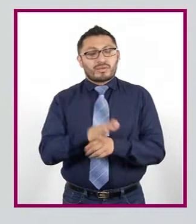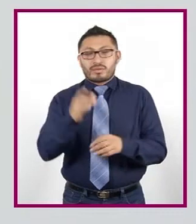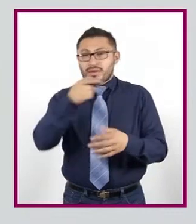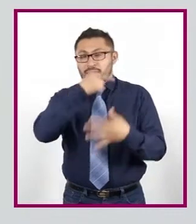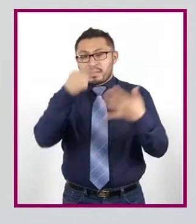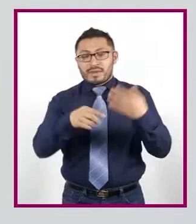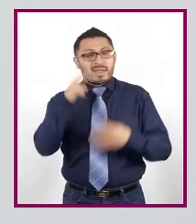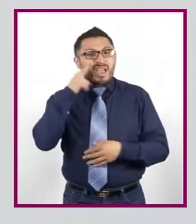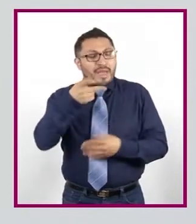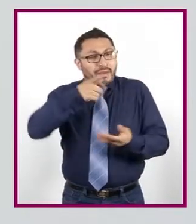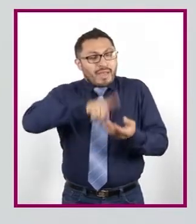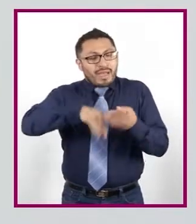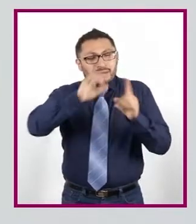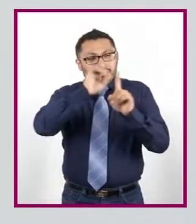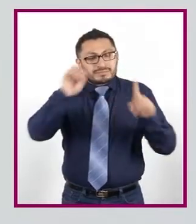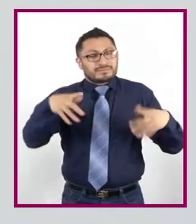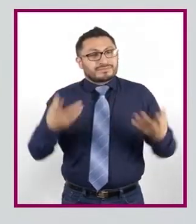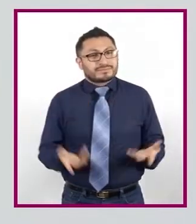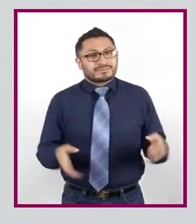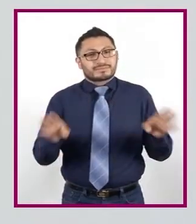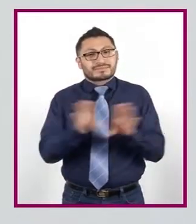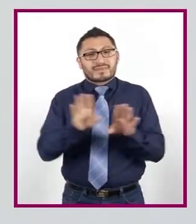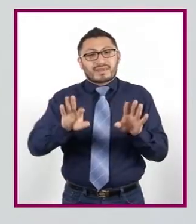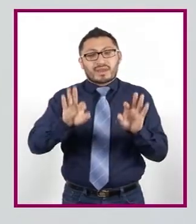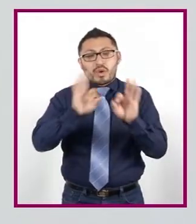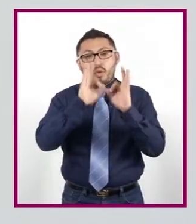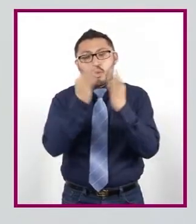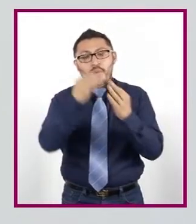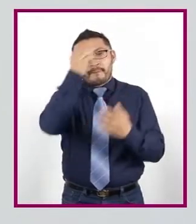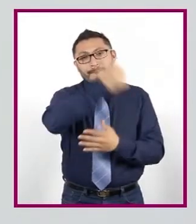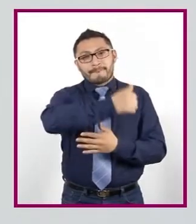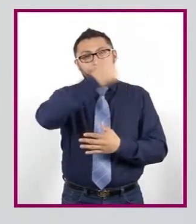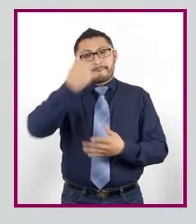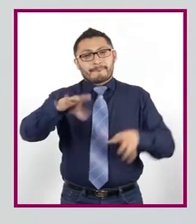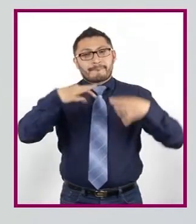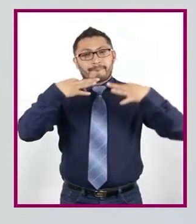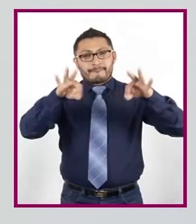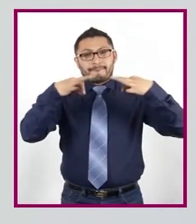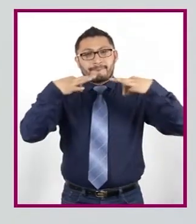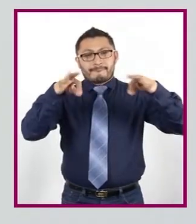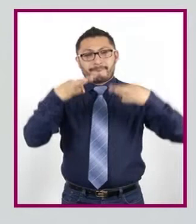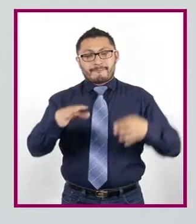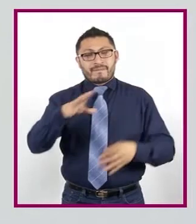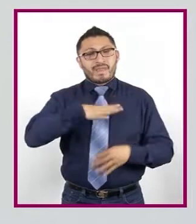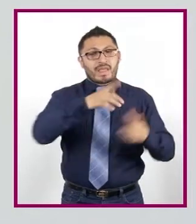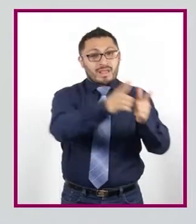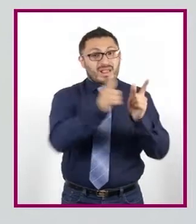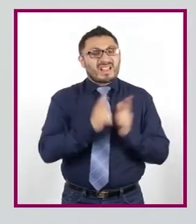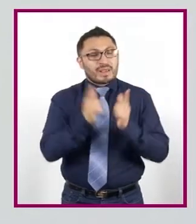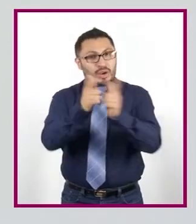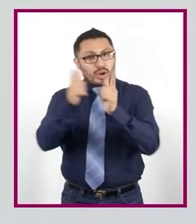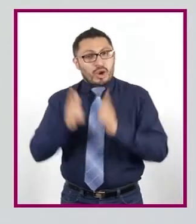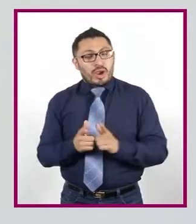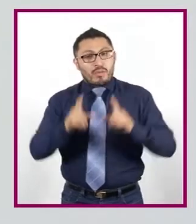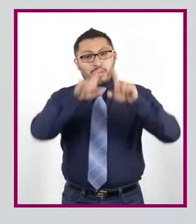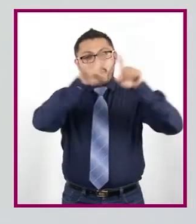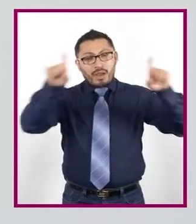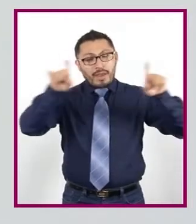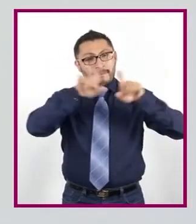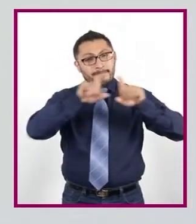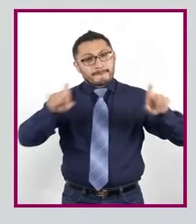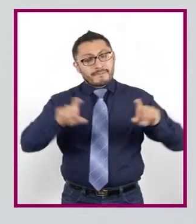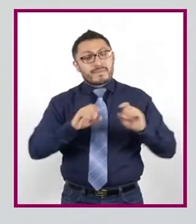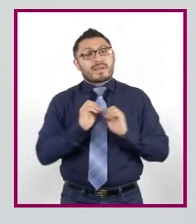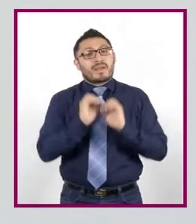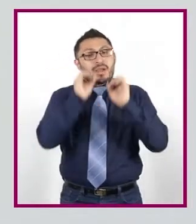la conforman? ¿Cómo es el formato de cada documento? Hay grupos del párrafo seguidos